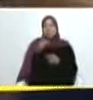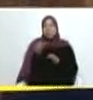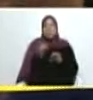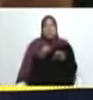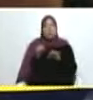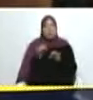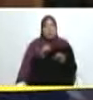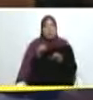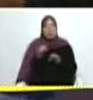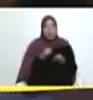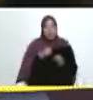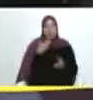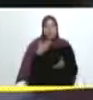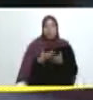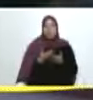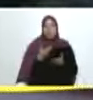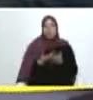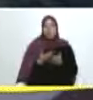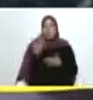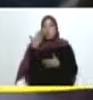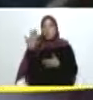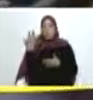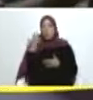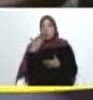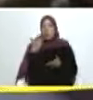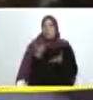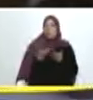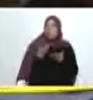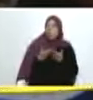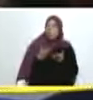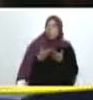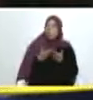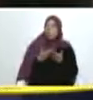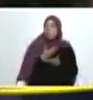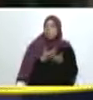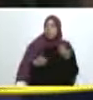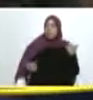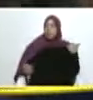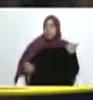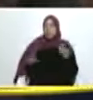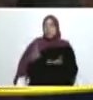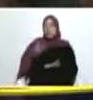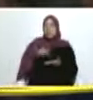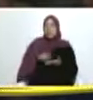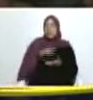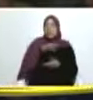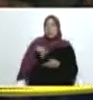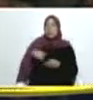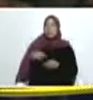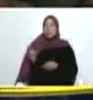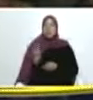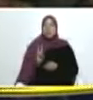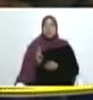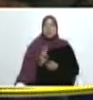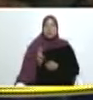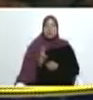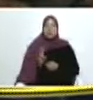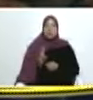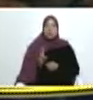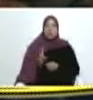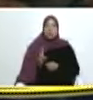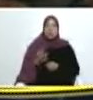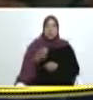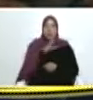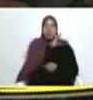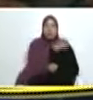movimientos de base, cuando revisamos las propuestas, presidenta, son muy pertinentes para nuestro país. La matriz